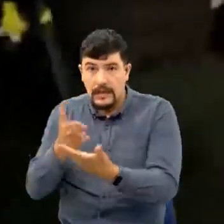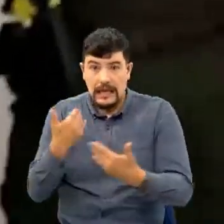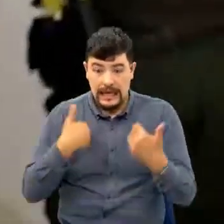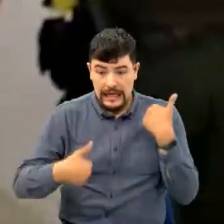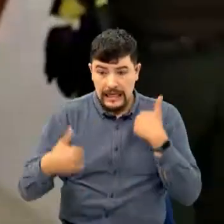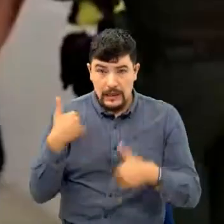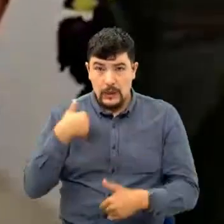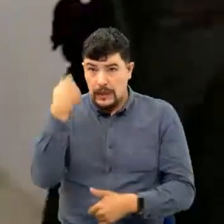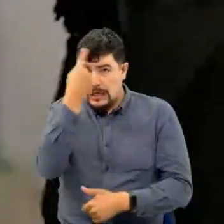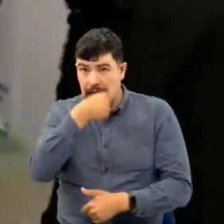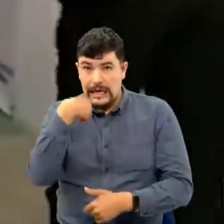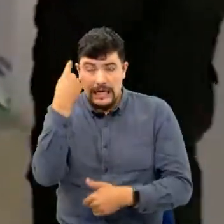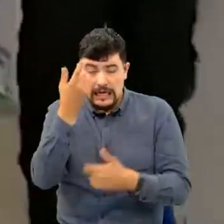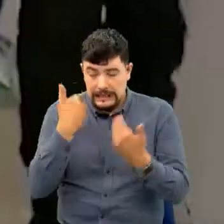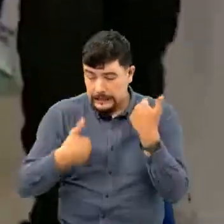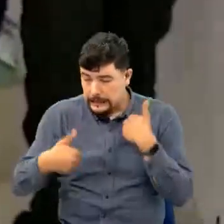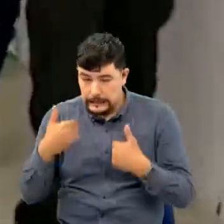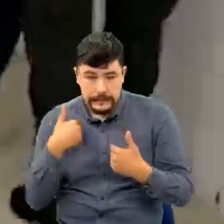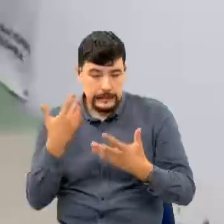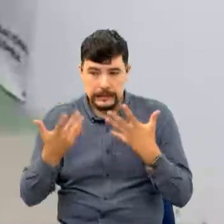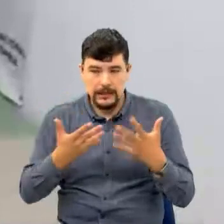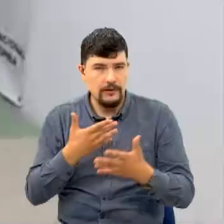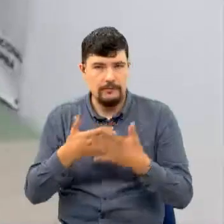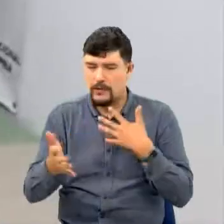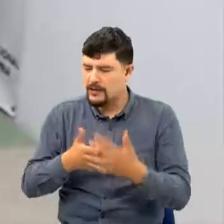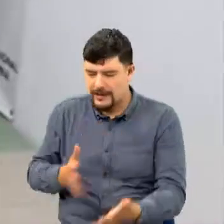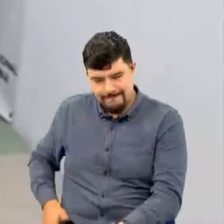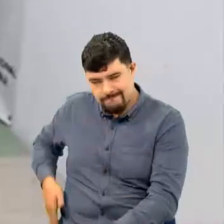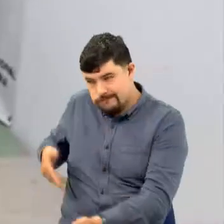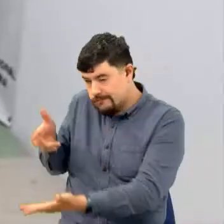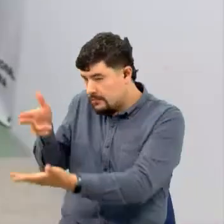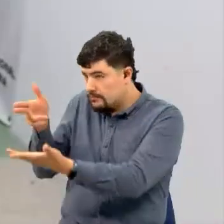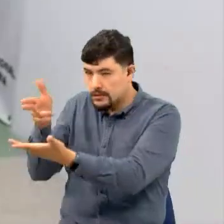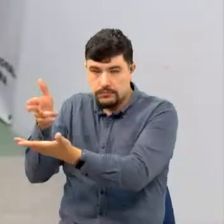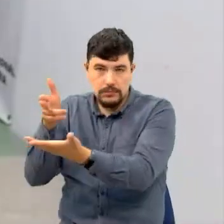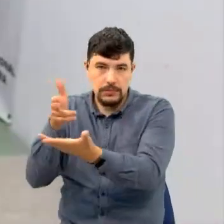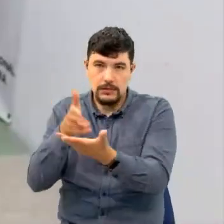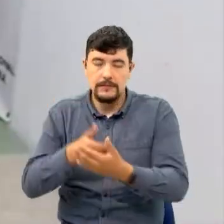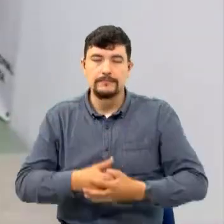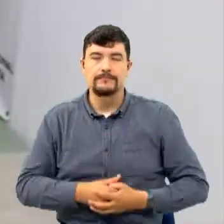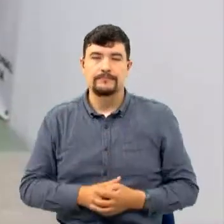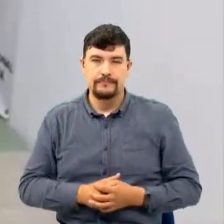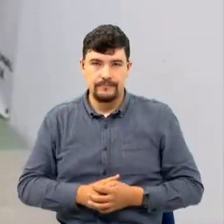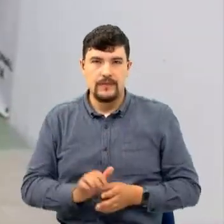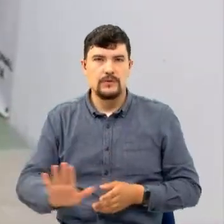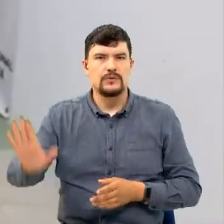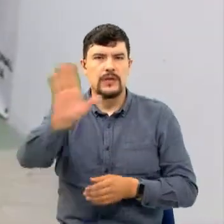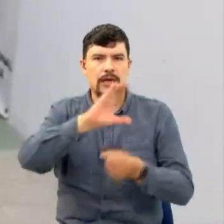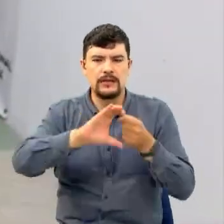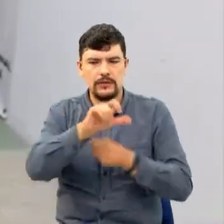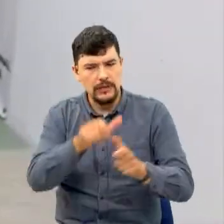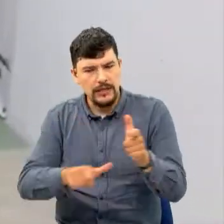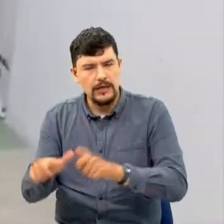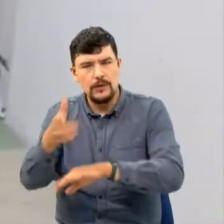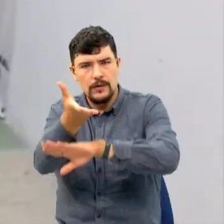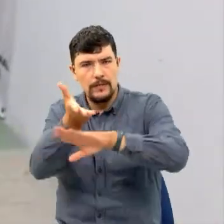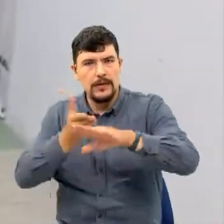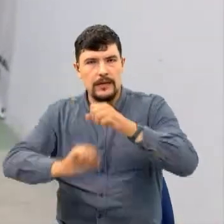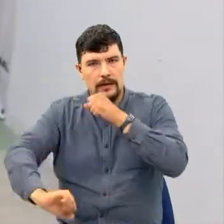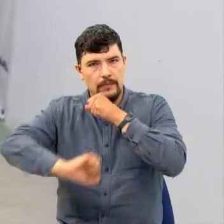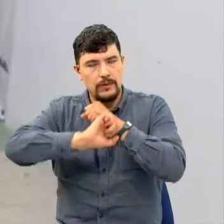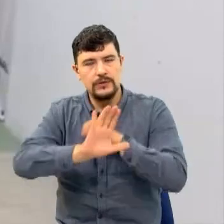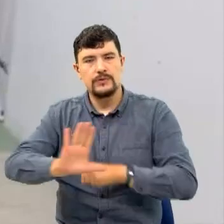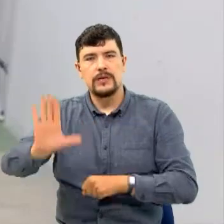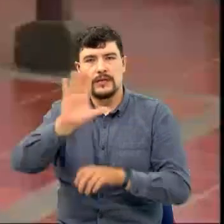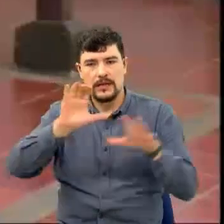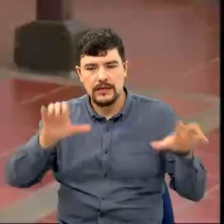en su rostro, queremos un apoyo por parte de esa ciudadanía. Todo hecho delictivo debe de ser denunciado de tal manera que nuestras unidades,